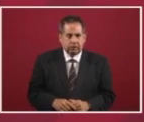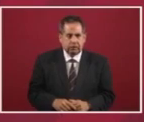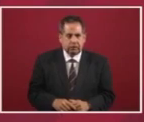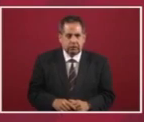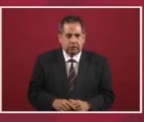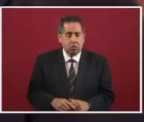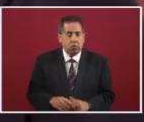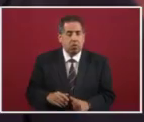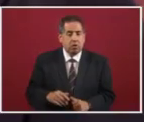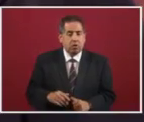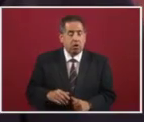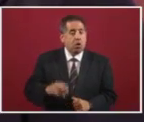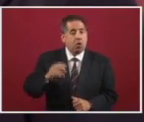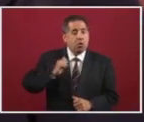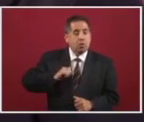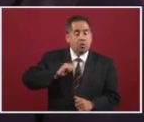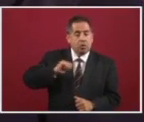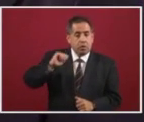Porfirio Díaz,